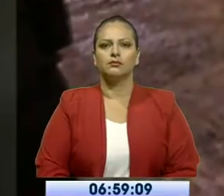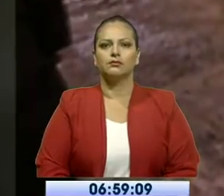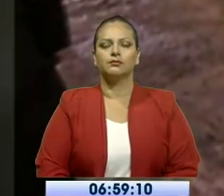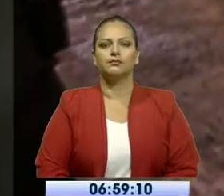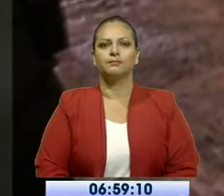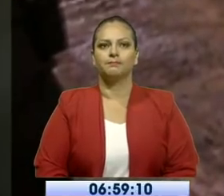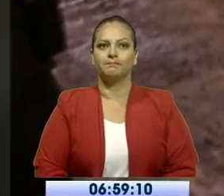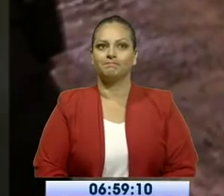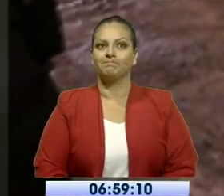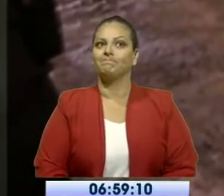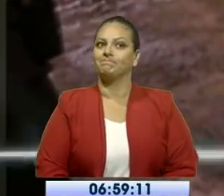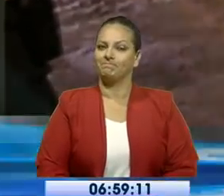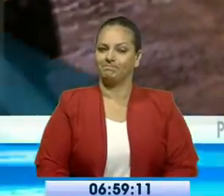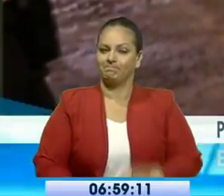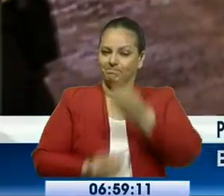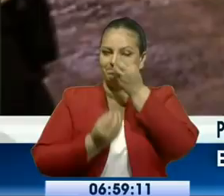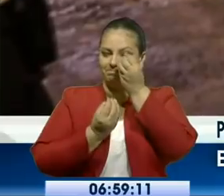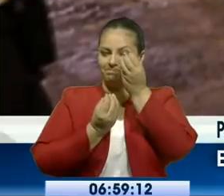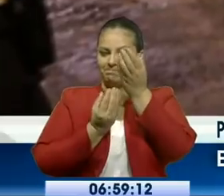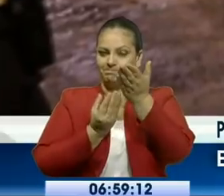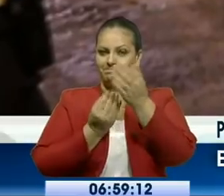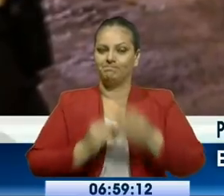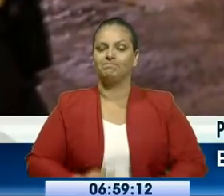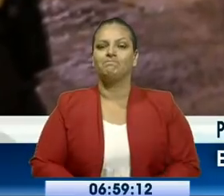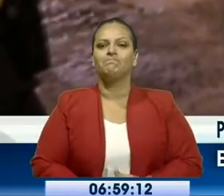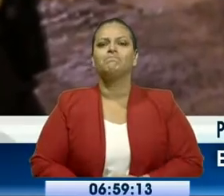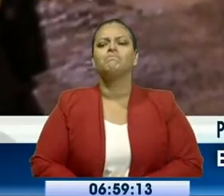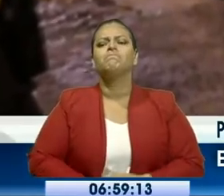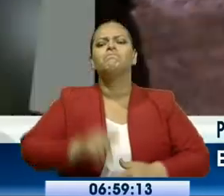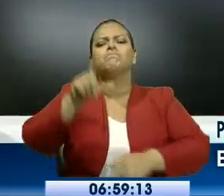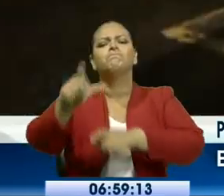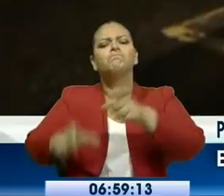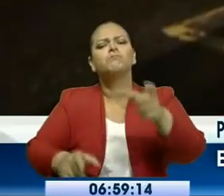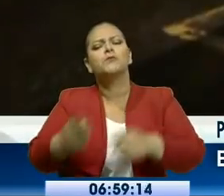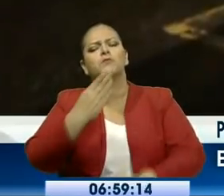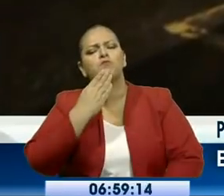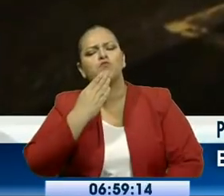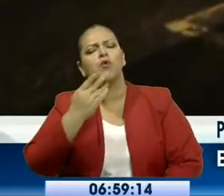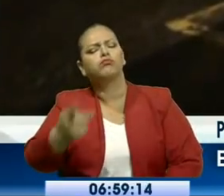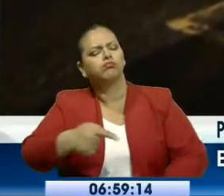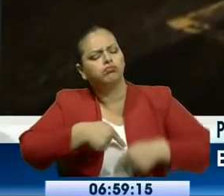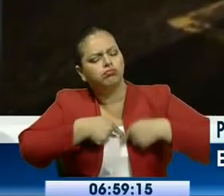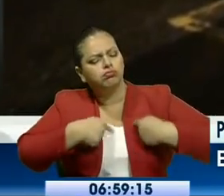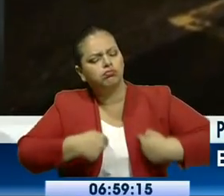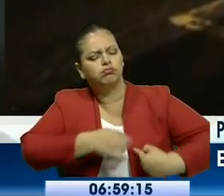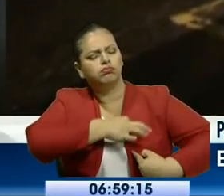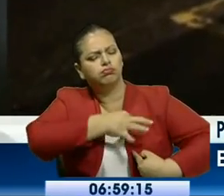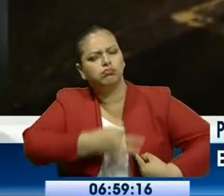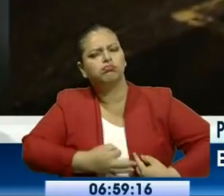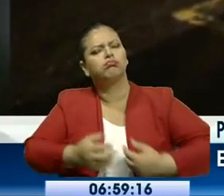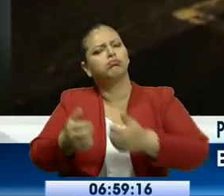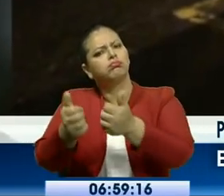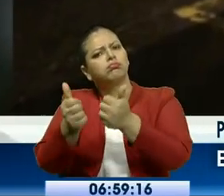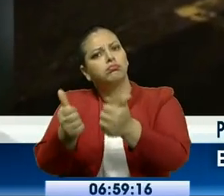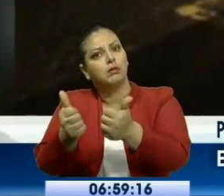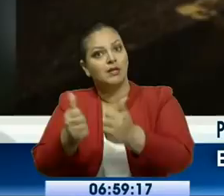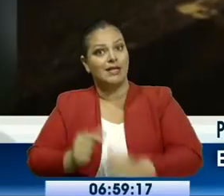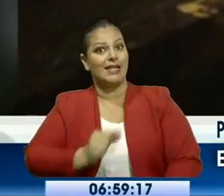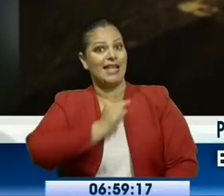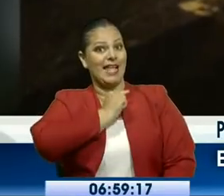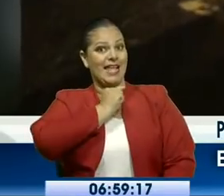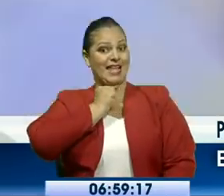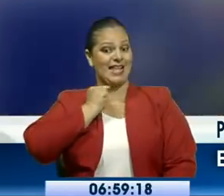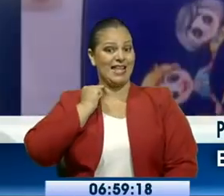La mentira era perfecta para engañar a las personas de buen corazón. Pegó logotipos de la supuesta fundación a la que representaba en varias partes